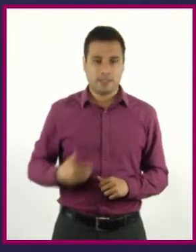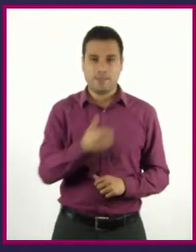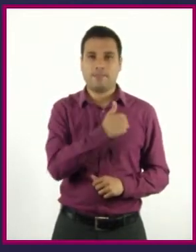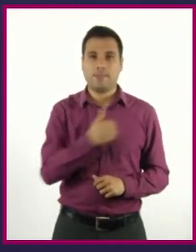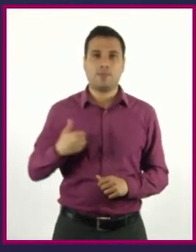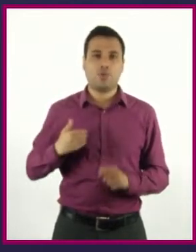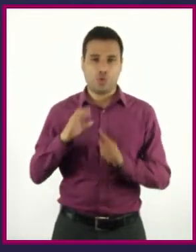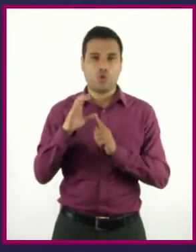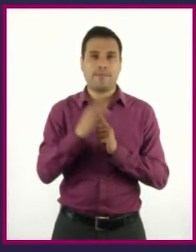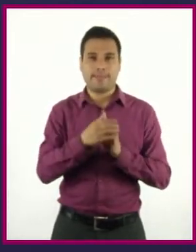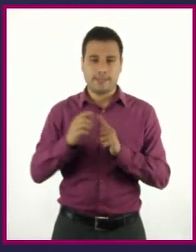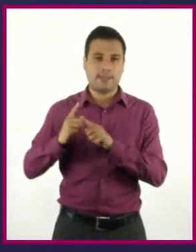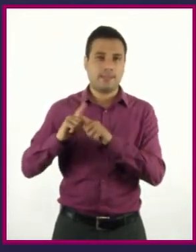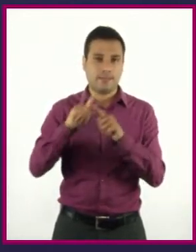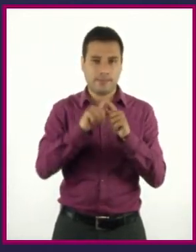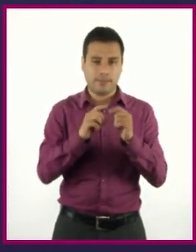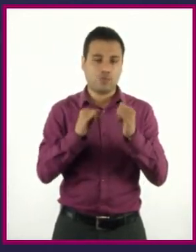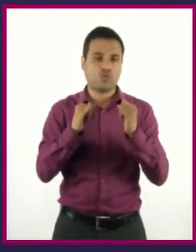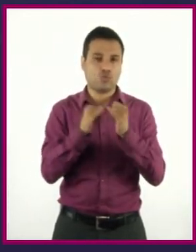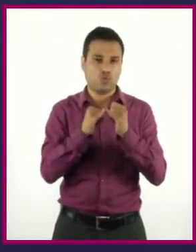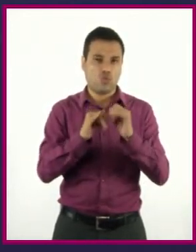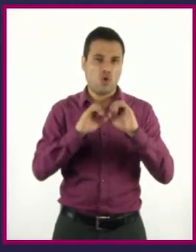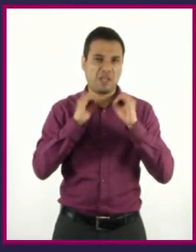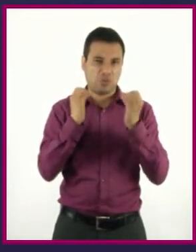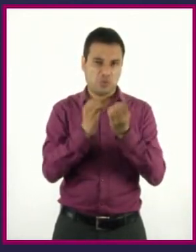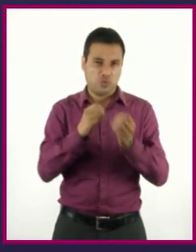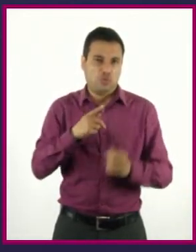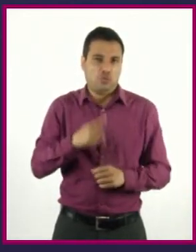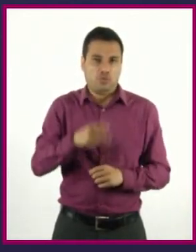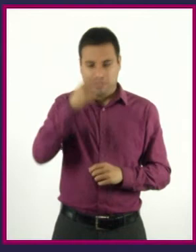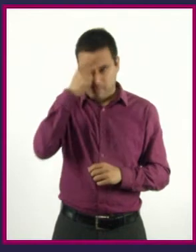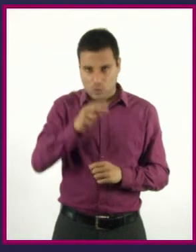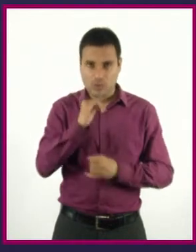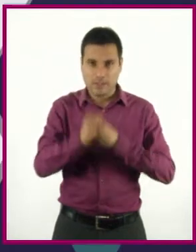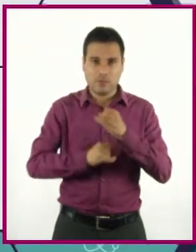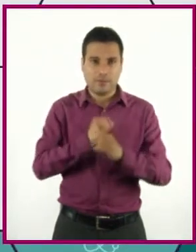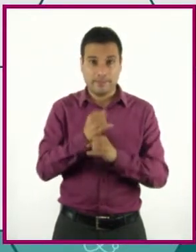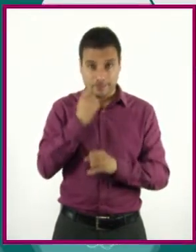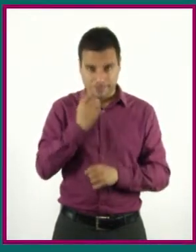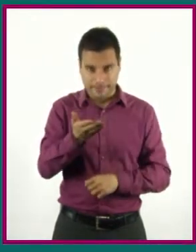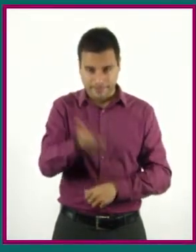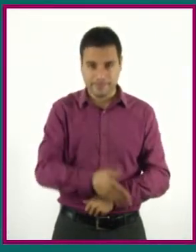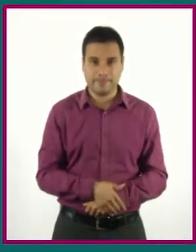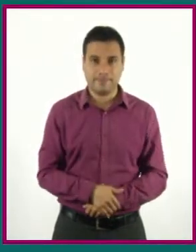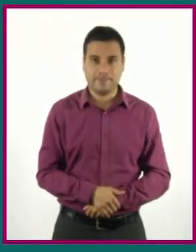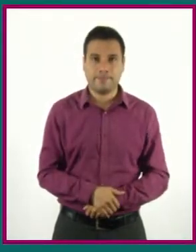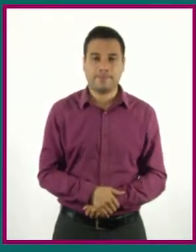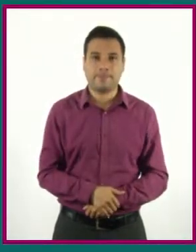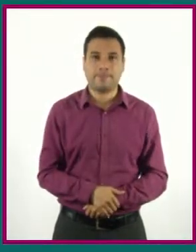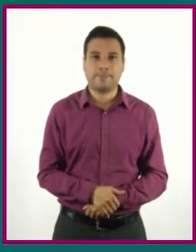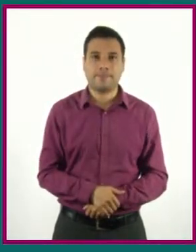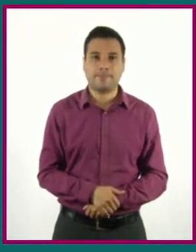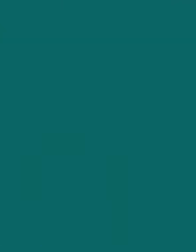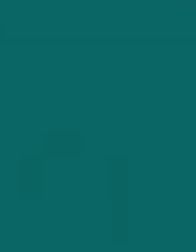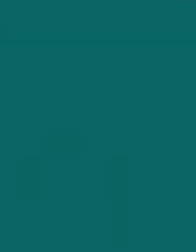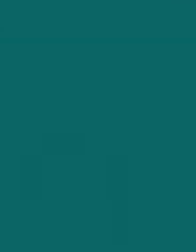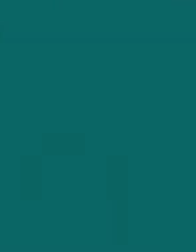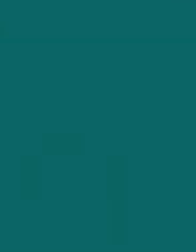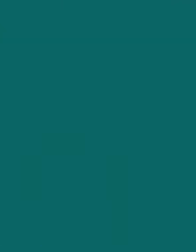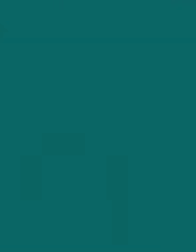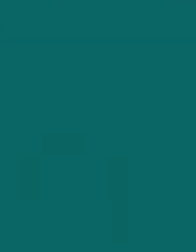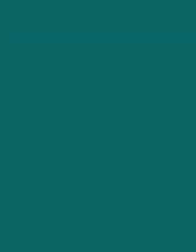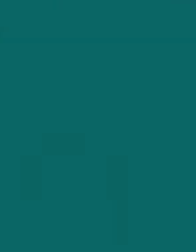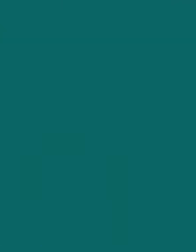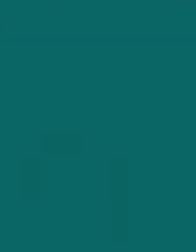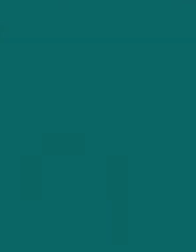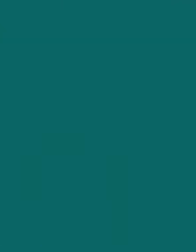de diferentes instituciones y organizaciones nacionales e internacionales. Fue presidente de la hoy llamada